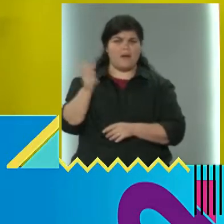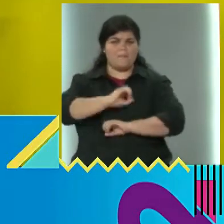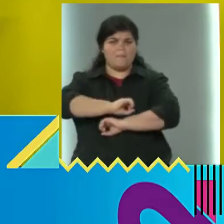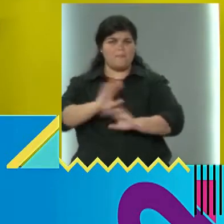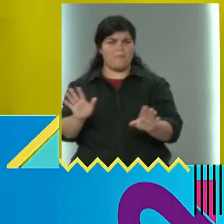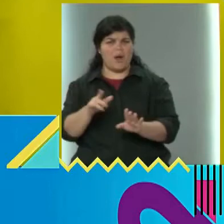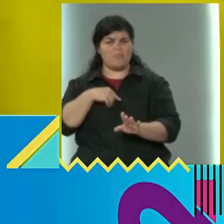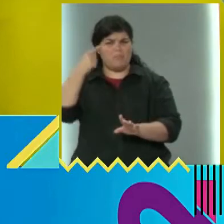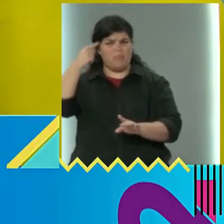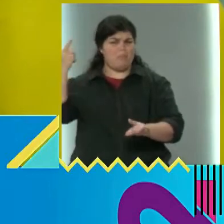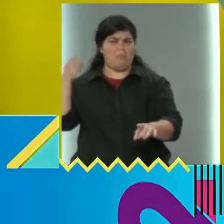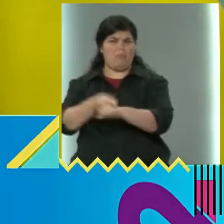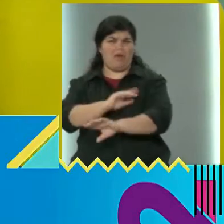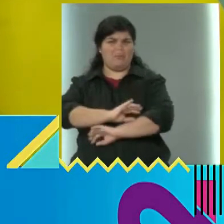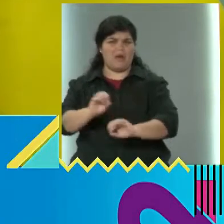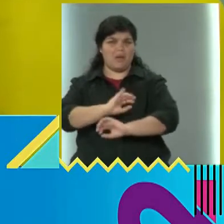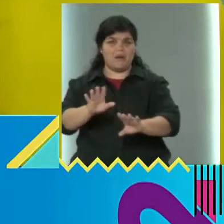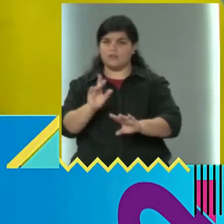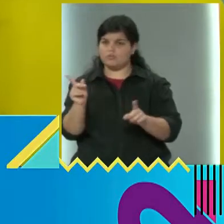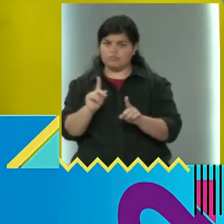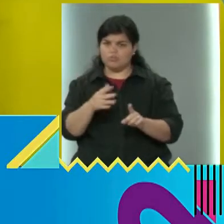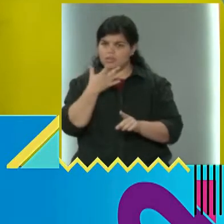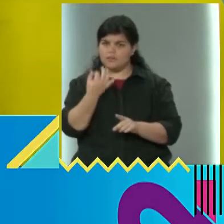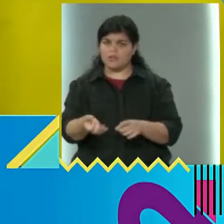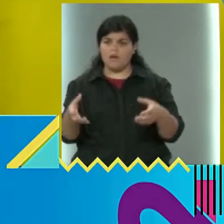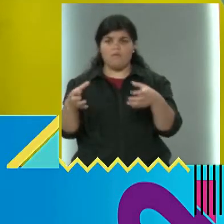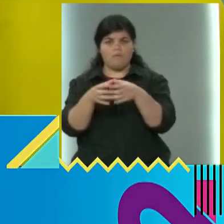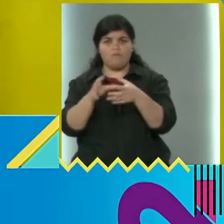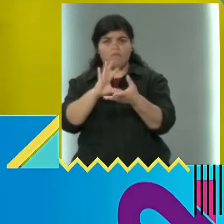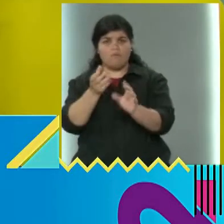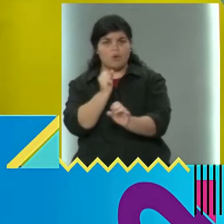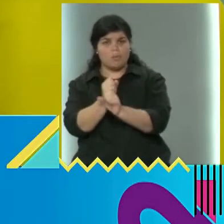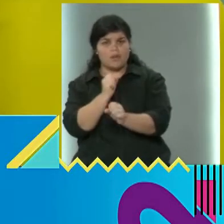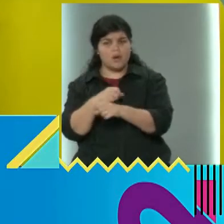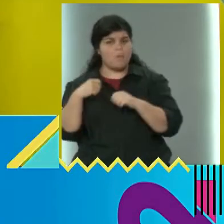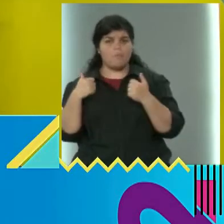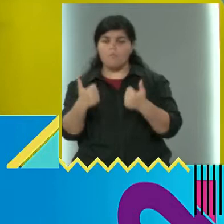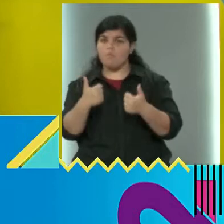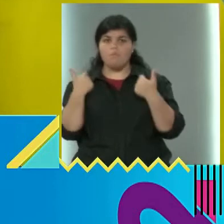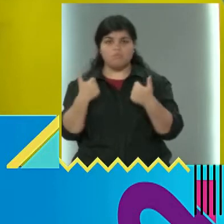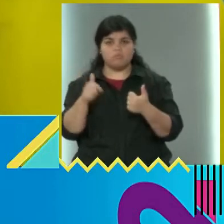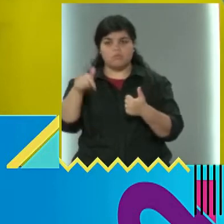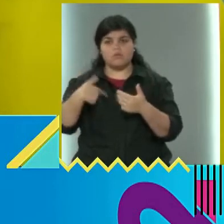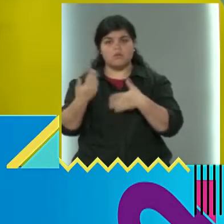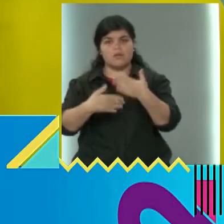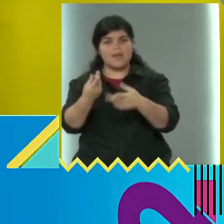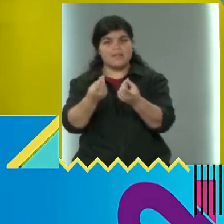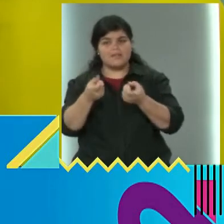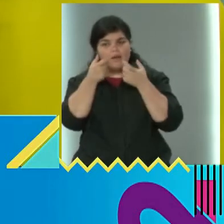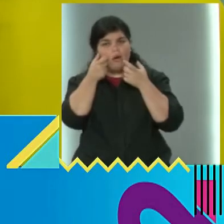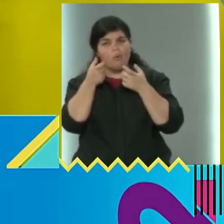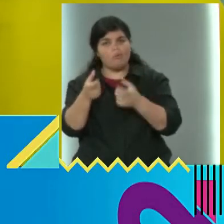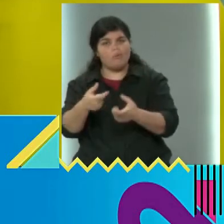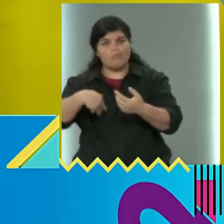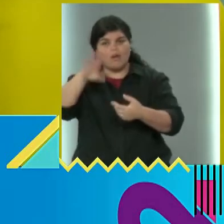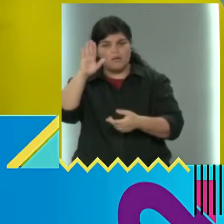mala palabra. No, no es así. El esquema realmente es factible, simplemente se necesitan controles, hay